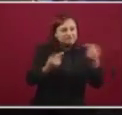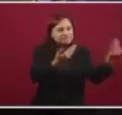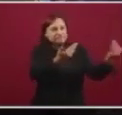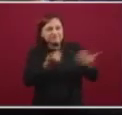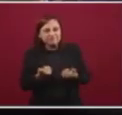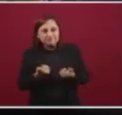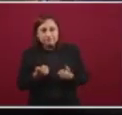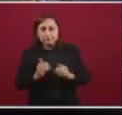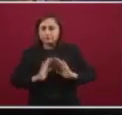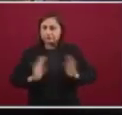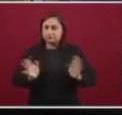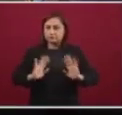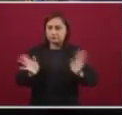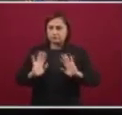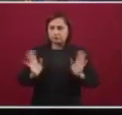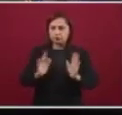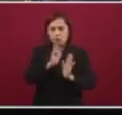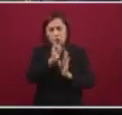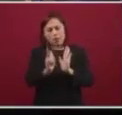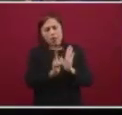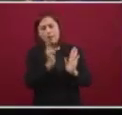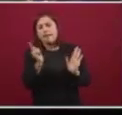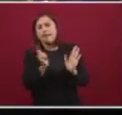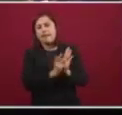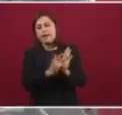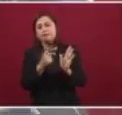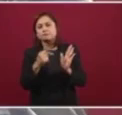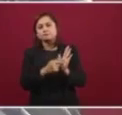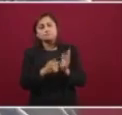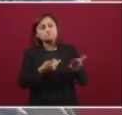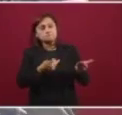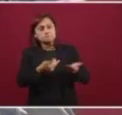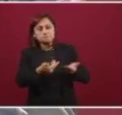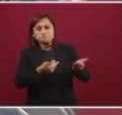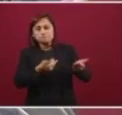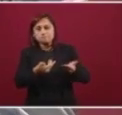pasaba de que un político